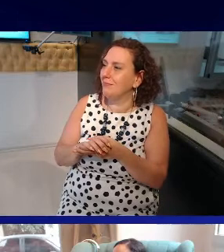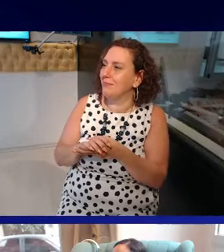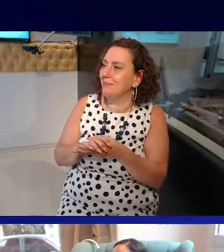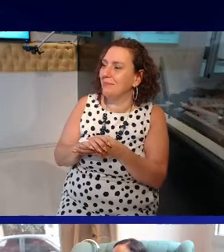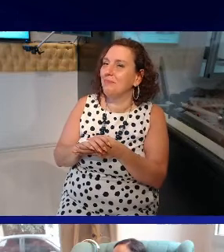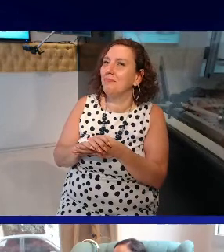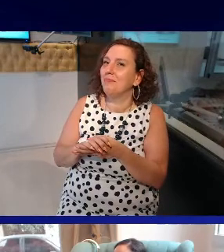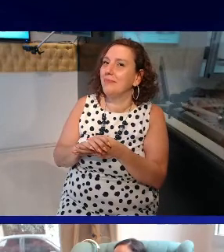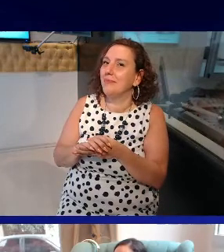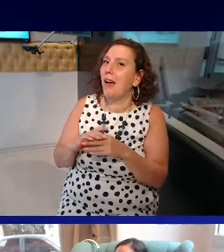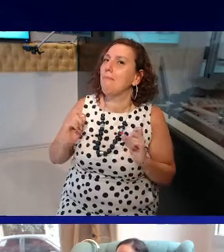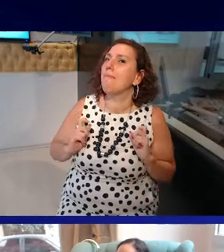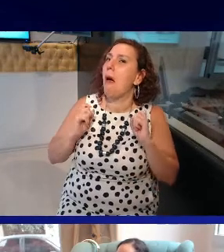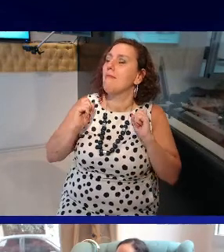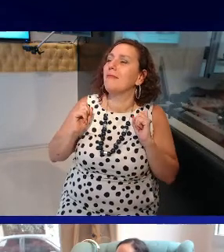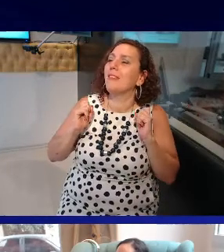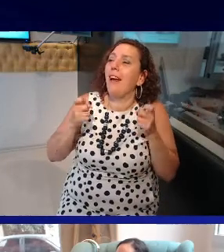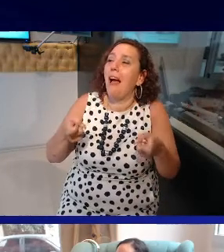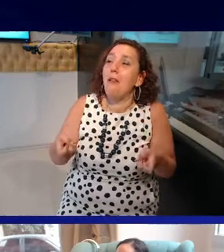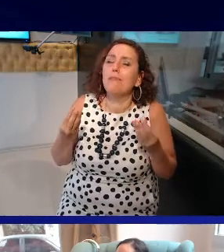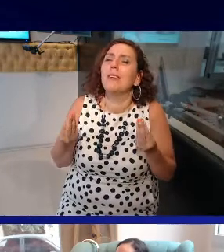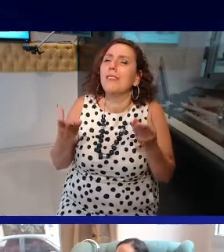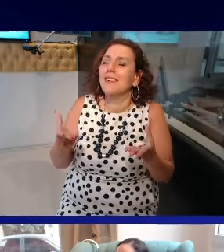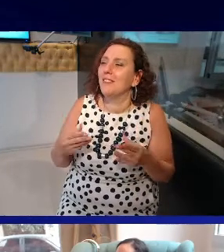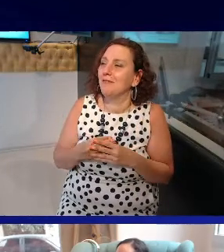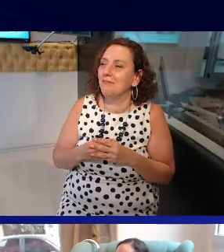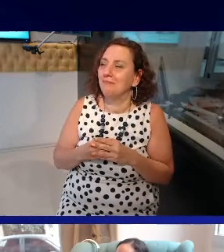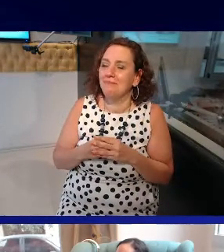Míralo. ¿Quién te regaló? Míralo.